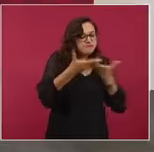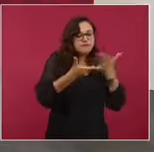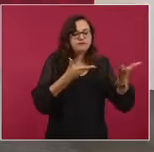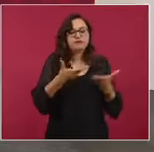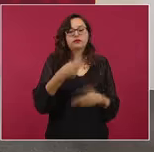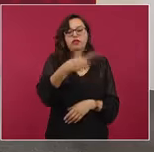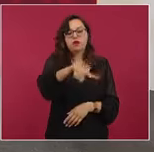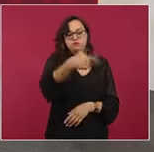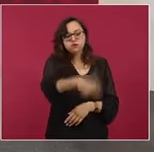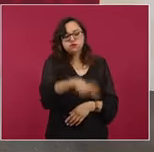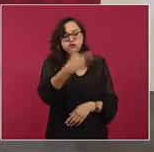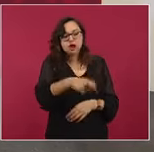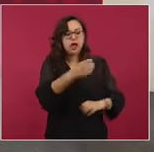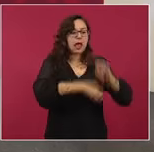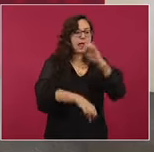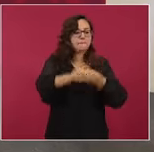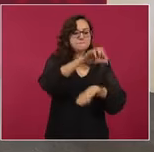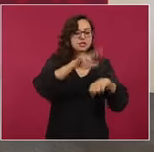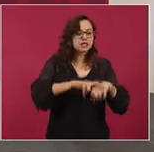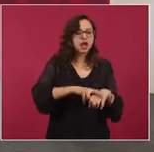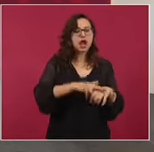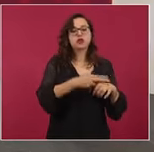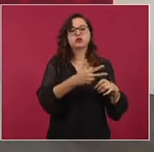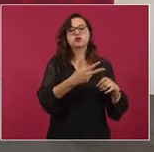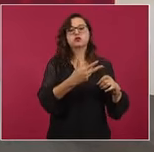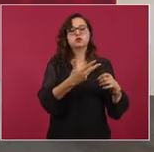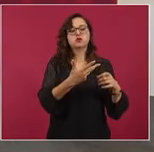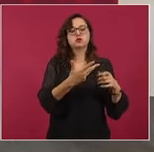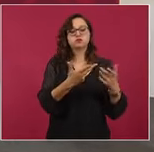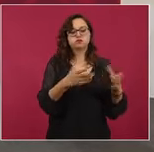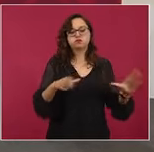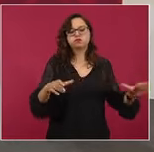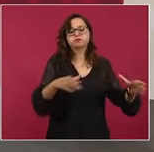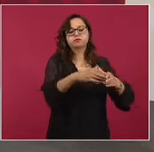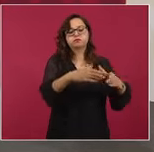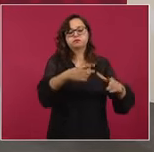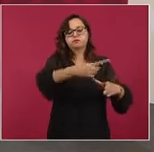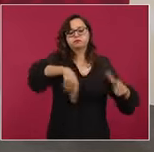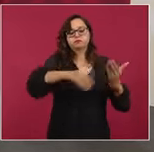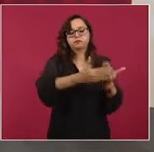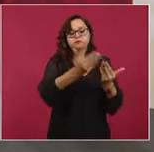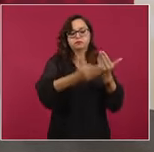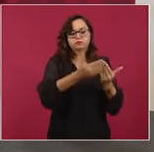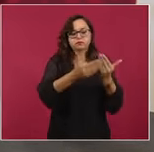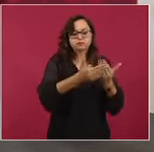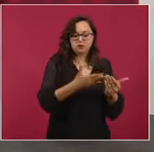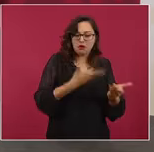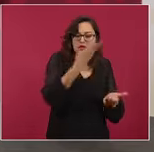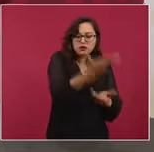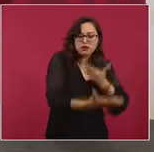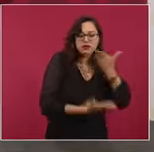servicio de una minoría rapaz.